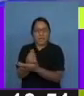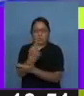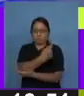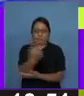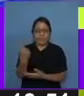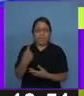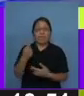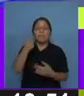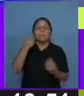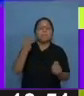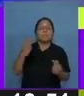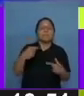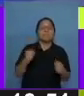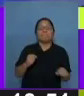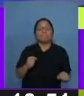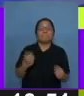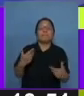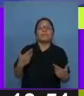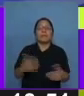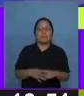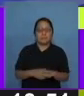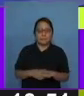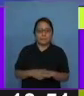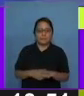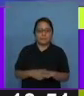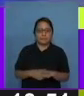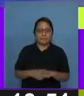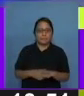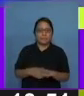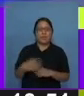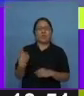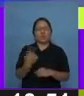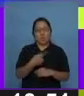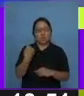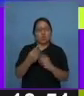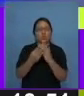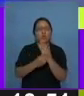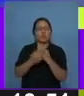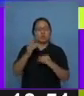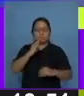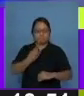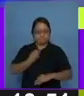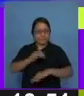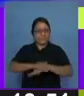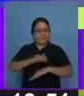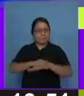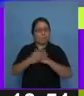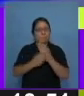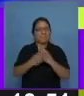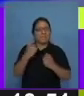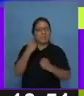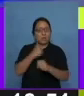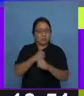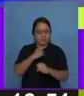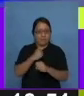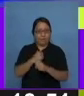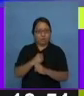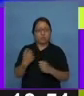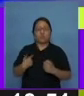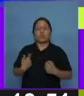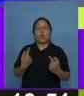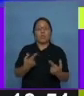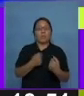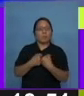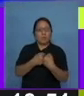mire, yo como responsable del Ministerio de Trabajo dictamos una conciliación que no